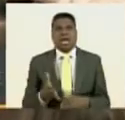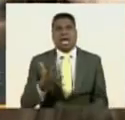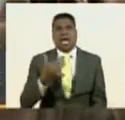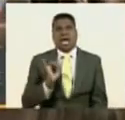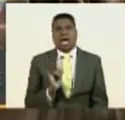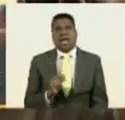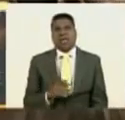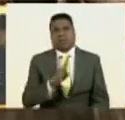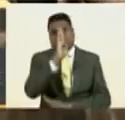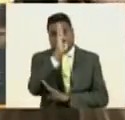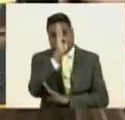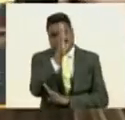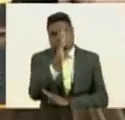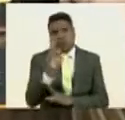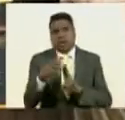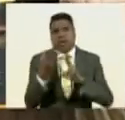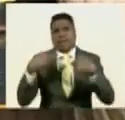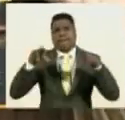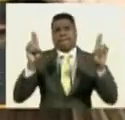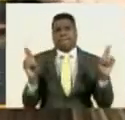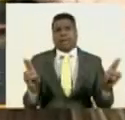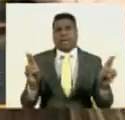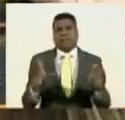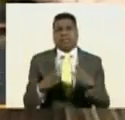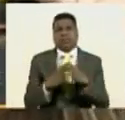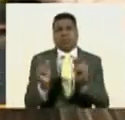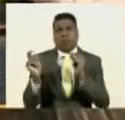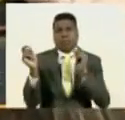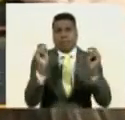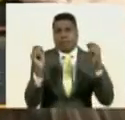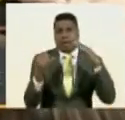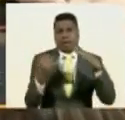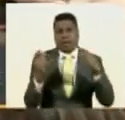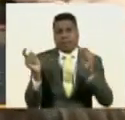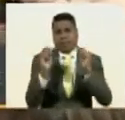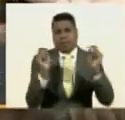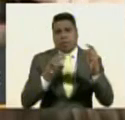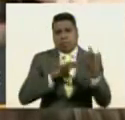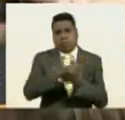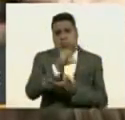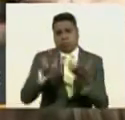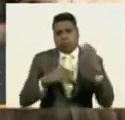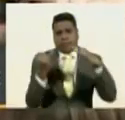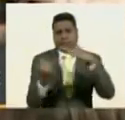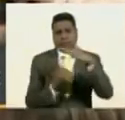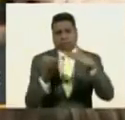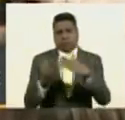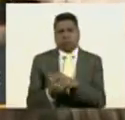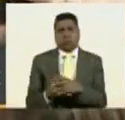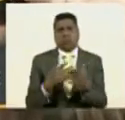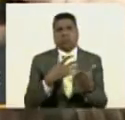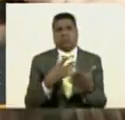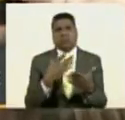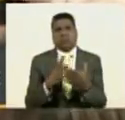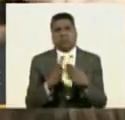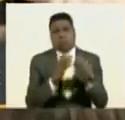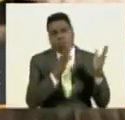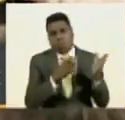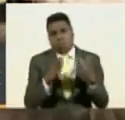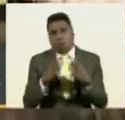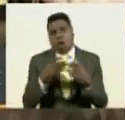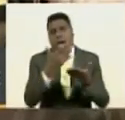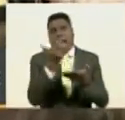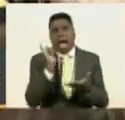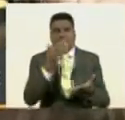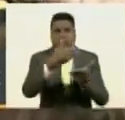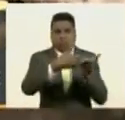a una solución pacífica del conflicto institucional planteado por el desacato de la mayoría de la oposición venezolana. Hay un documento